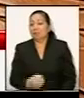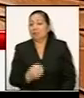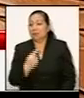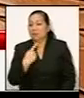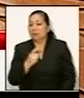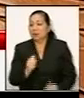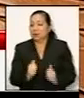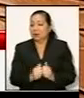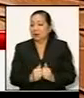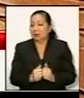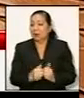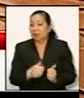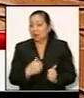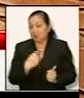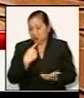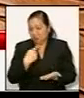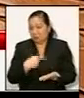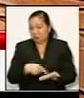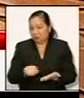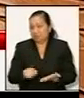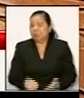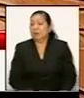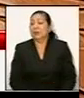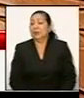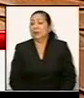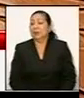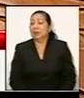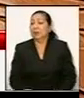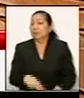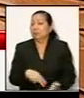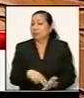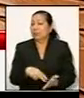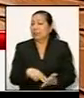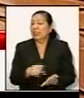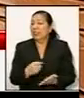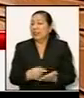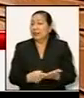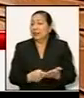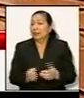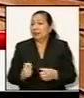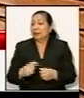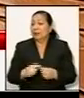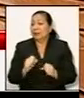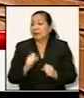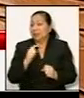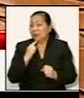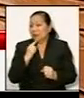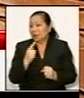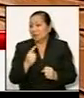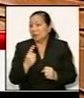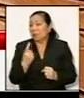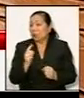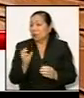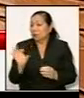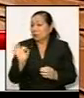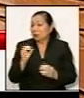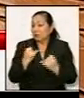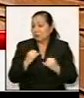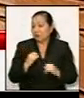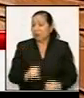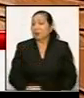informe relacionado con el grupo pasaríamos la nota de qué convenio es para poder hallar los